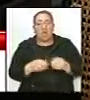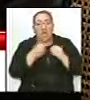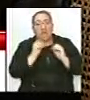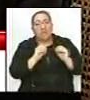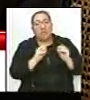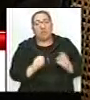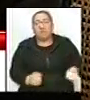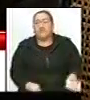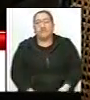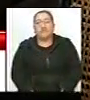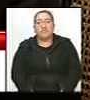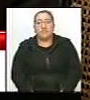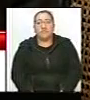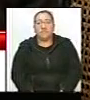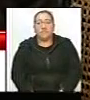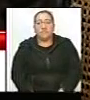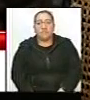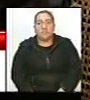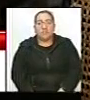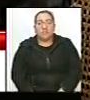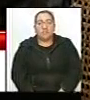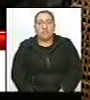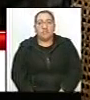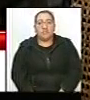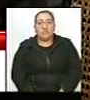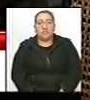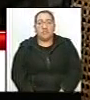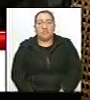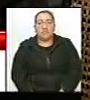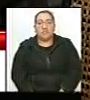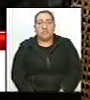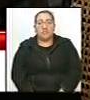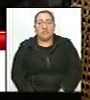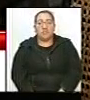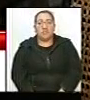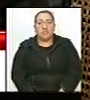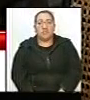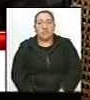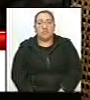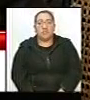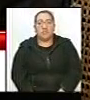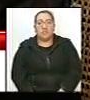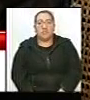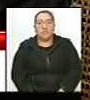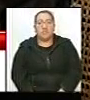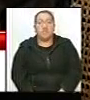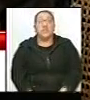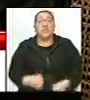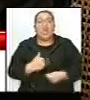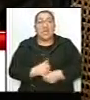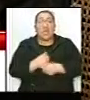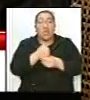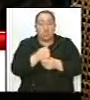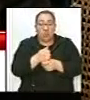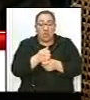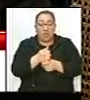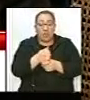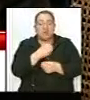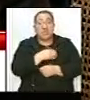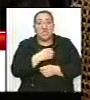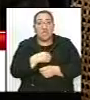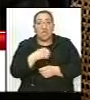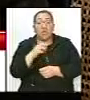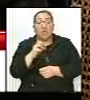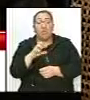animales. Presidente, tenemos que ayudar, el Ministerio de Producción tiene que ayudar a los productores de